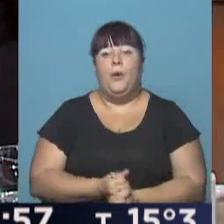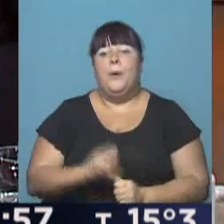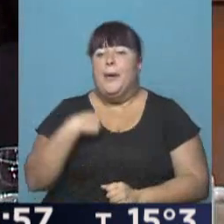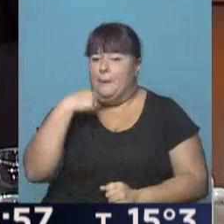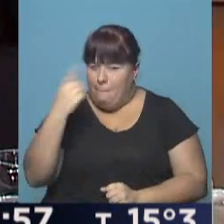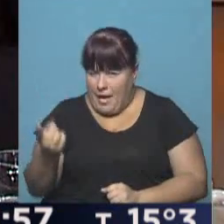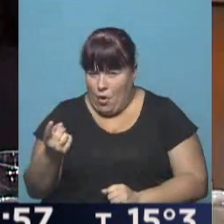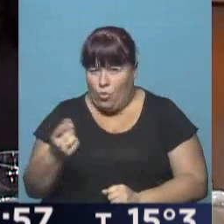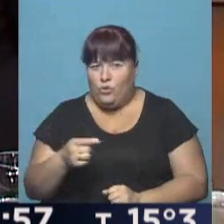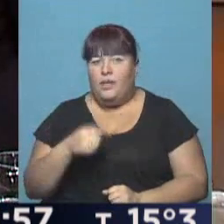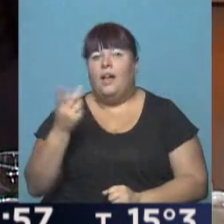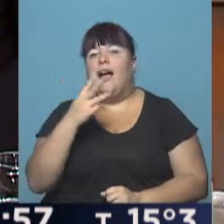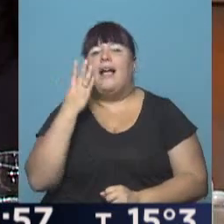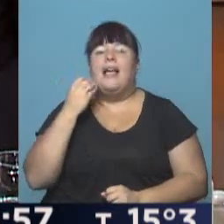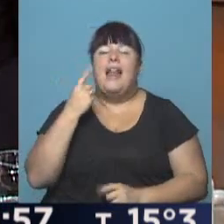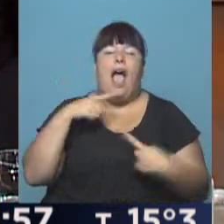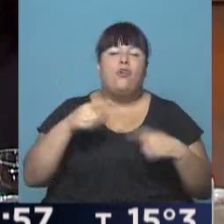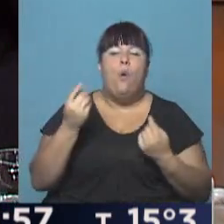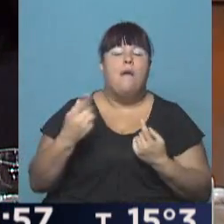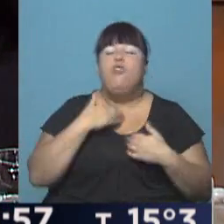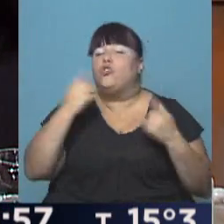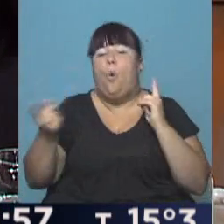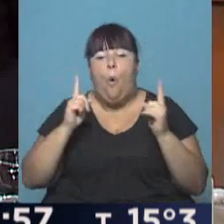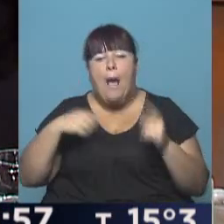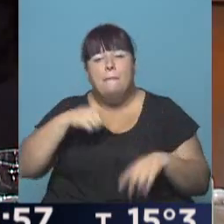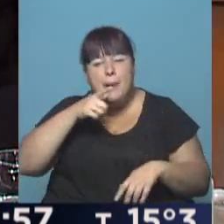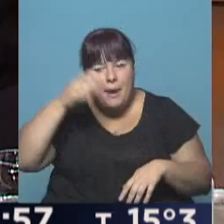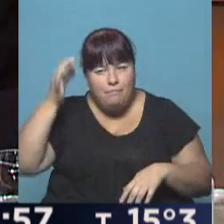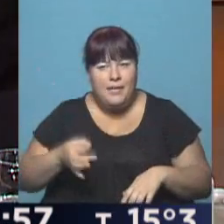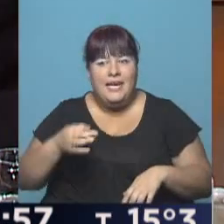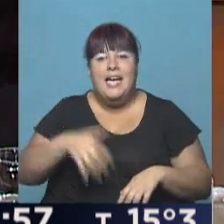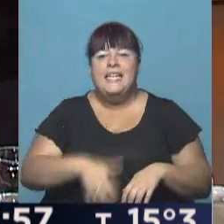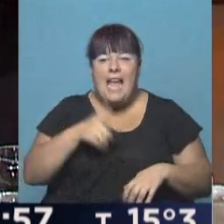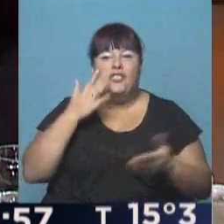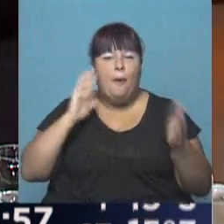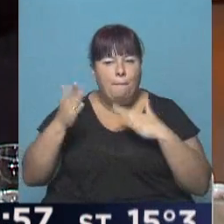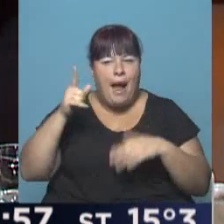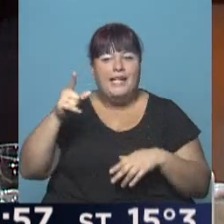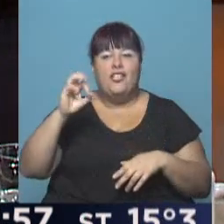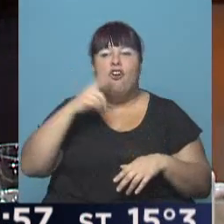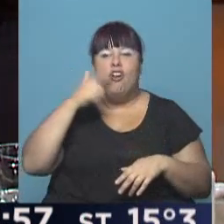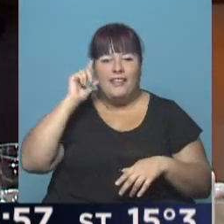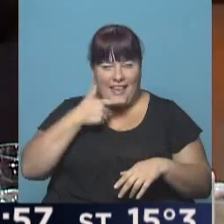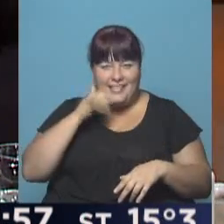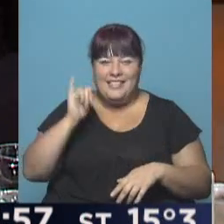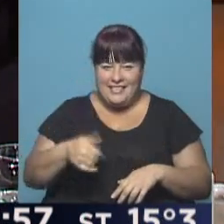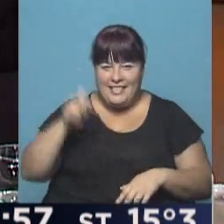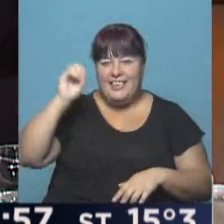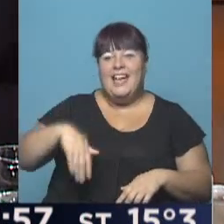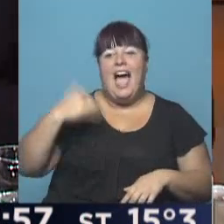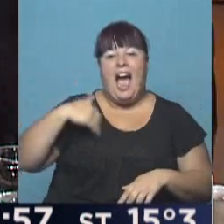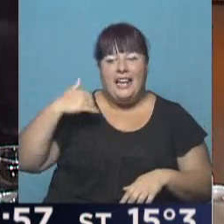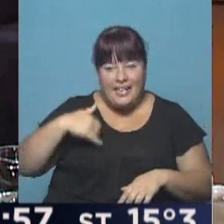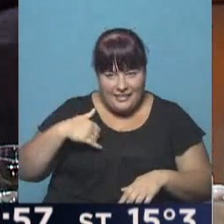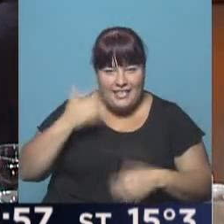Una pregunta, ¿Billie Jean o Thriller? No sé, mira, no sé cuál de los dos, pero me parece que Michael Jackson se parecía a Sergio Cortés, ¿eh? Sí, señor, está aquí en la